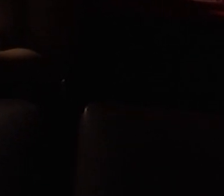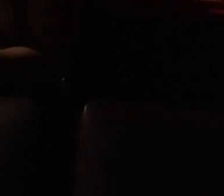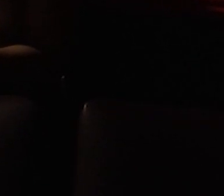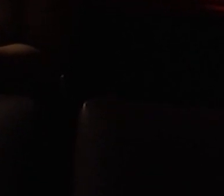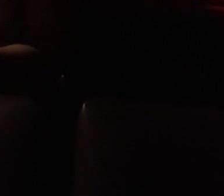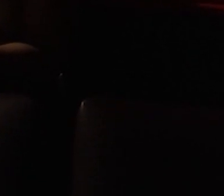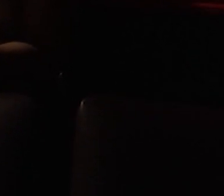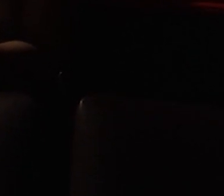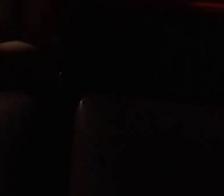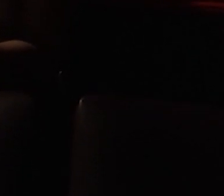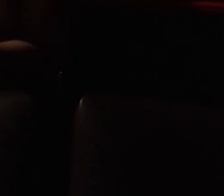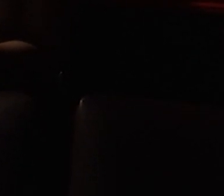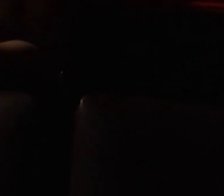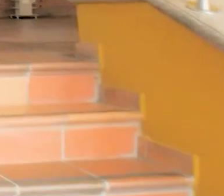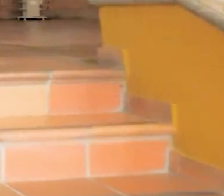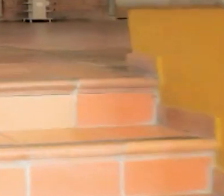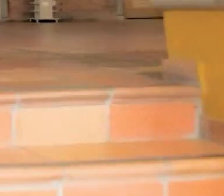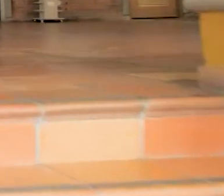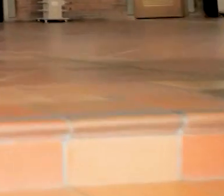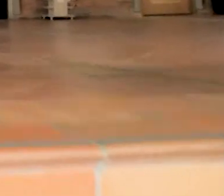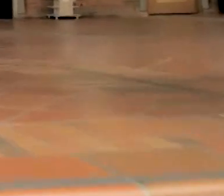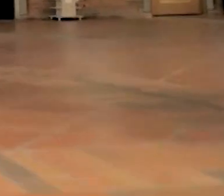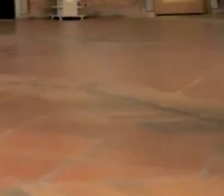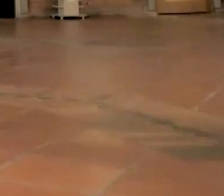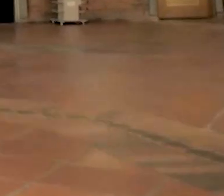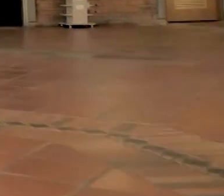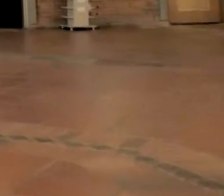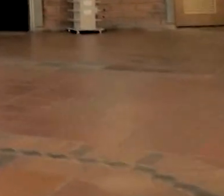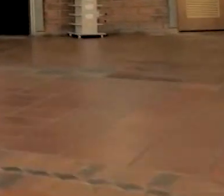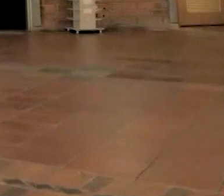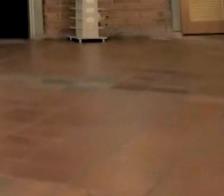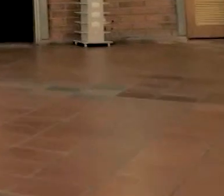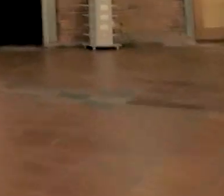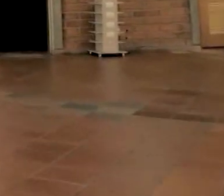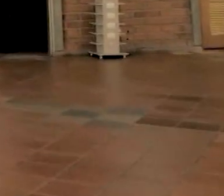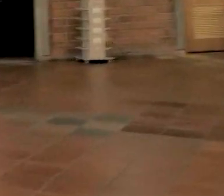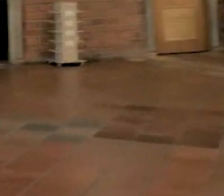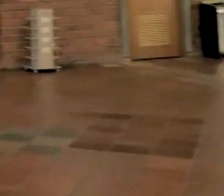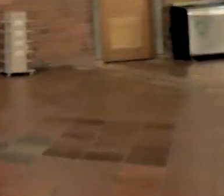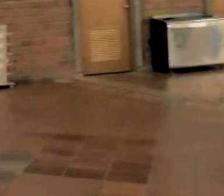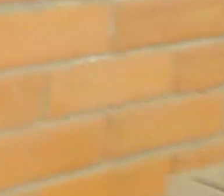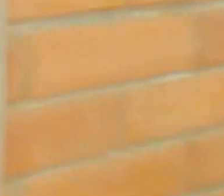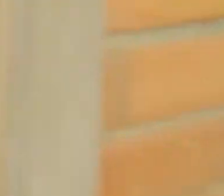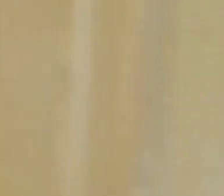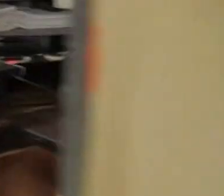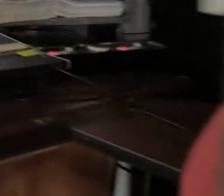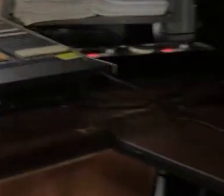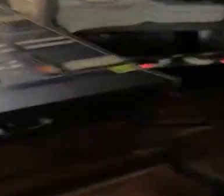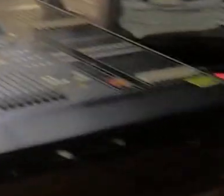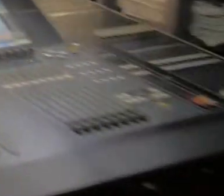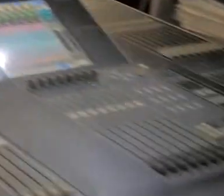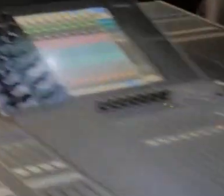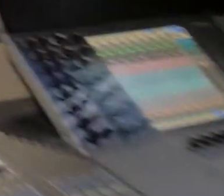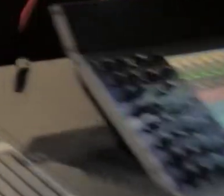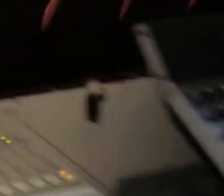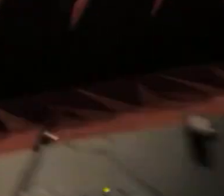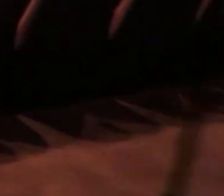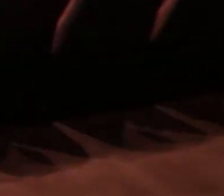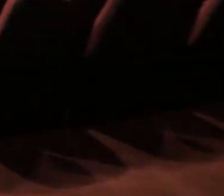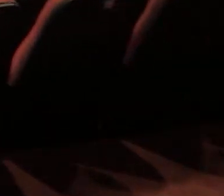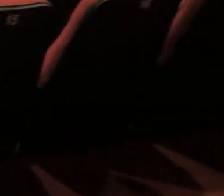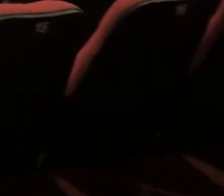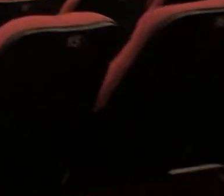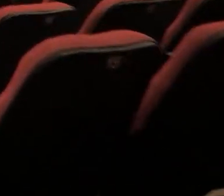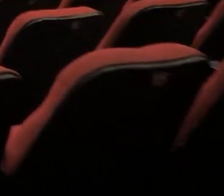no solo en Antioquia, sino en el mundo, atraviesa una crisis que se hace mayor con el paso del tiempo y que ha llevado a muchos teatros